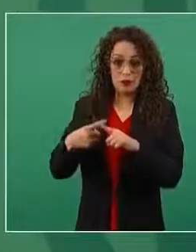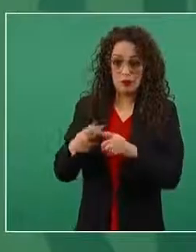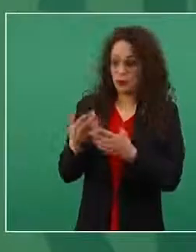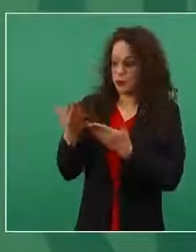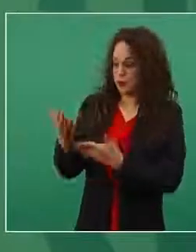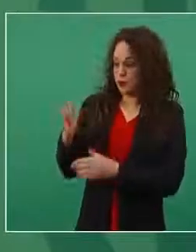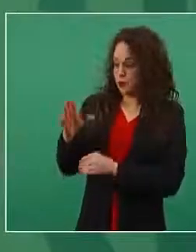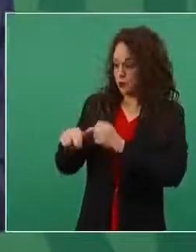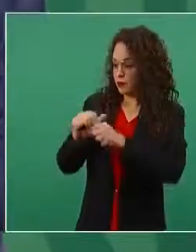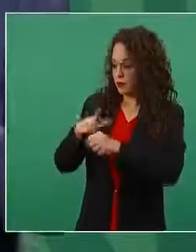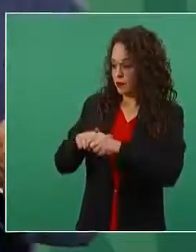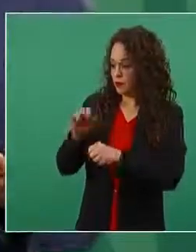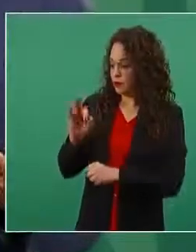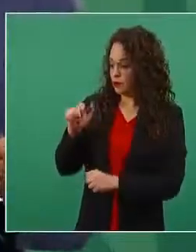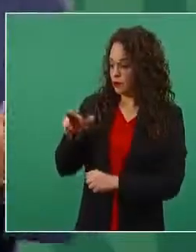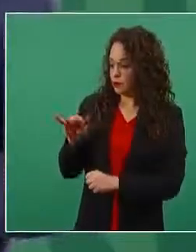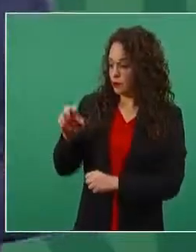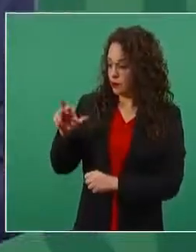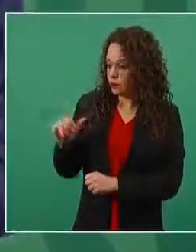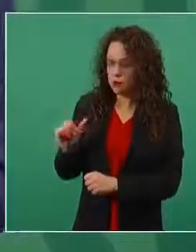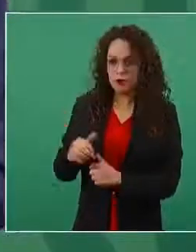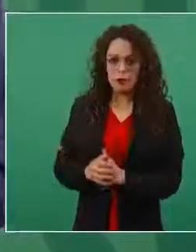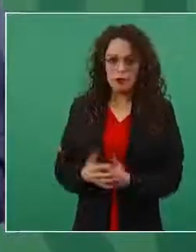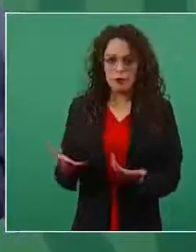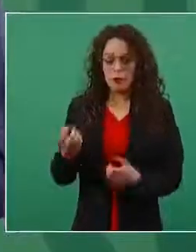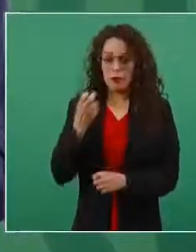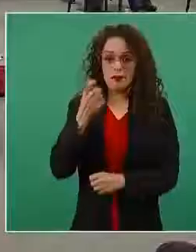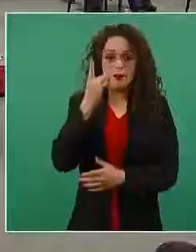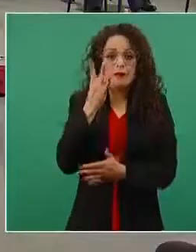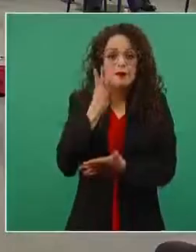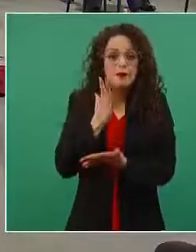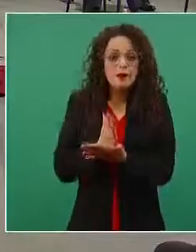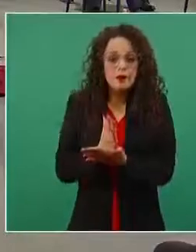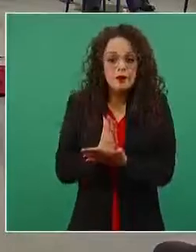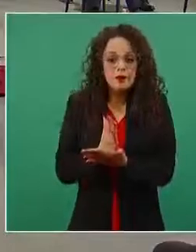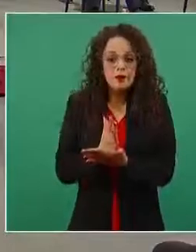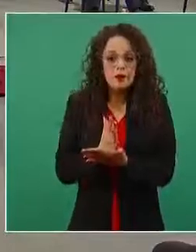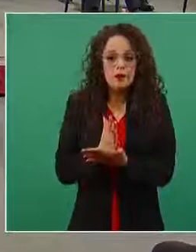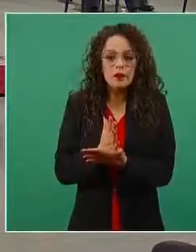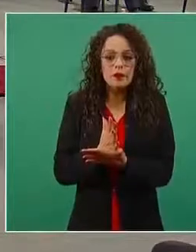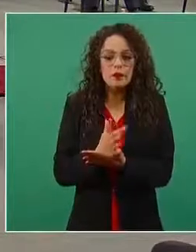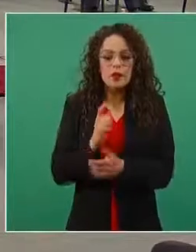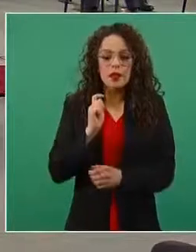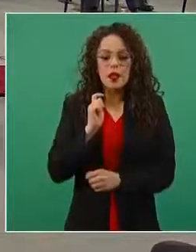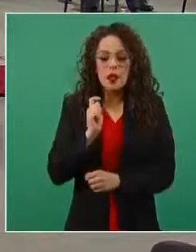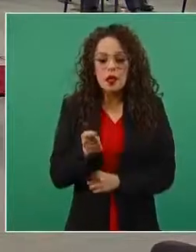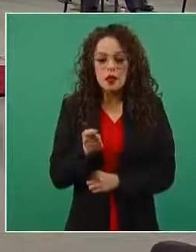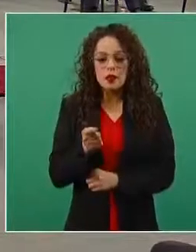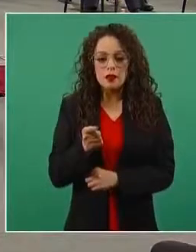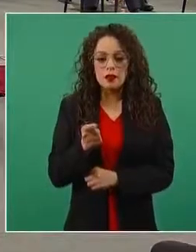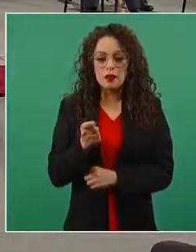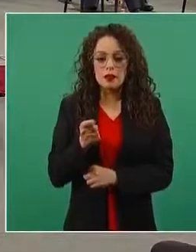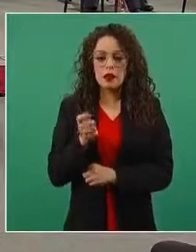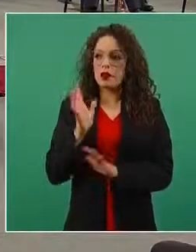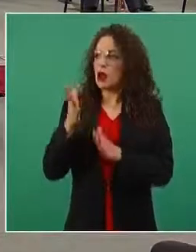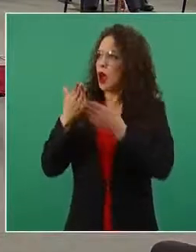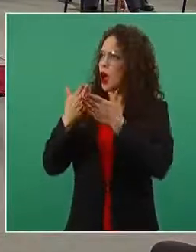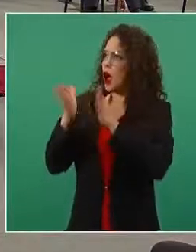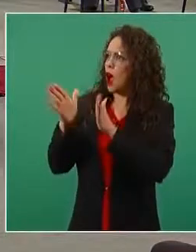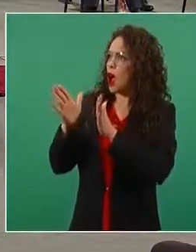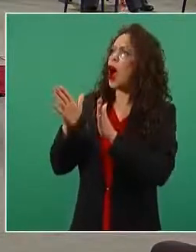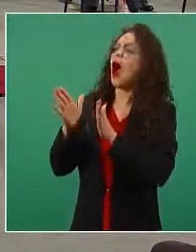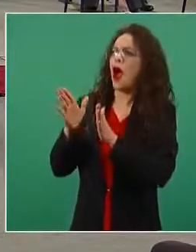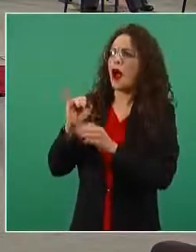No es de que se abrió el mercado y que trajeron inversión.